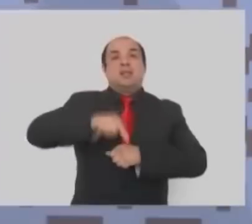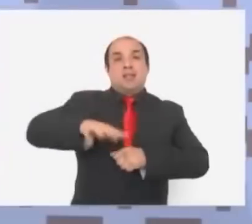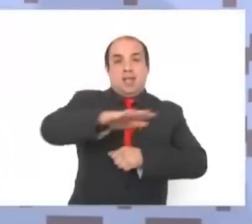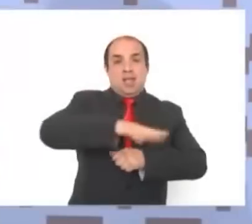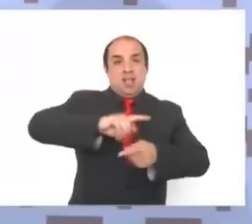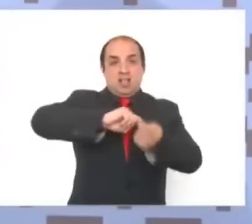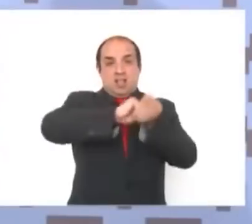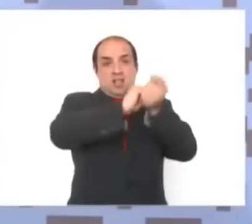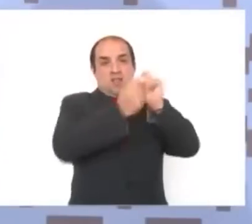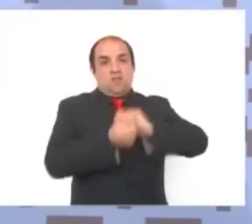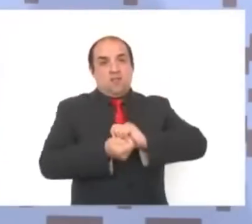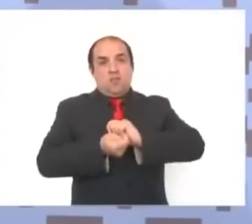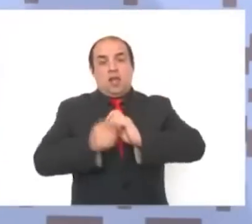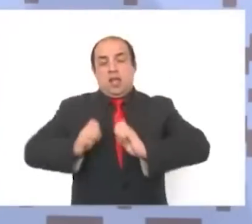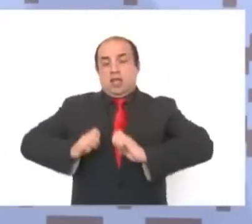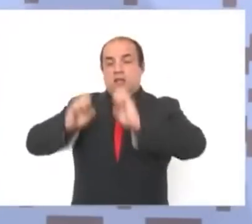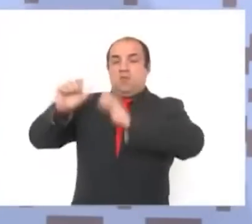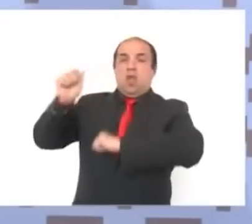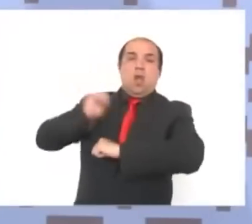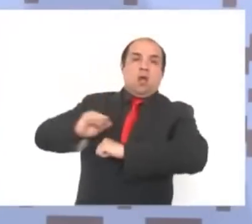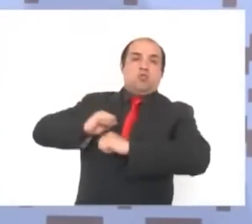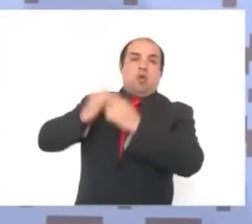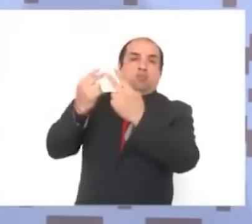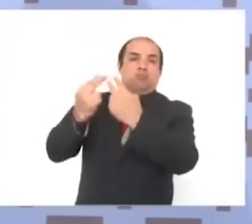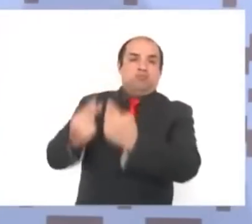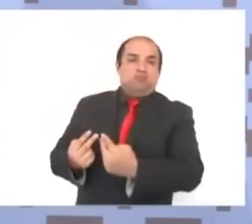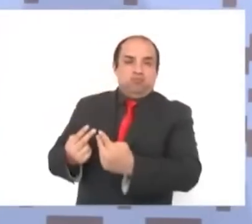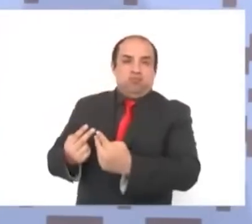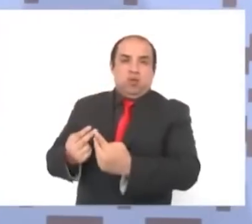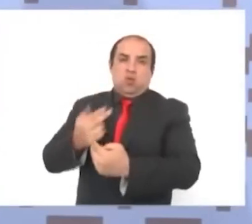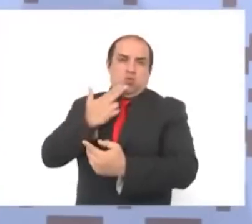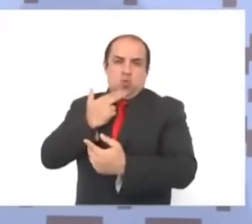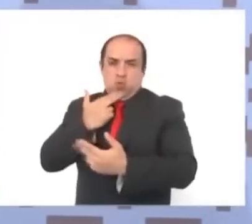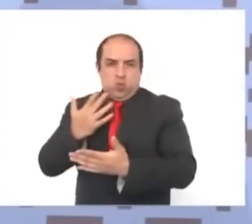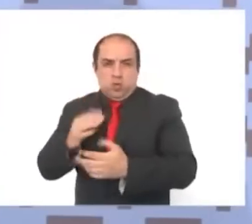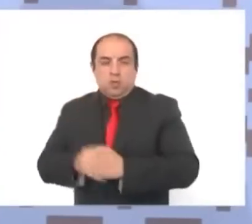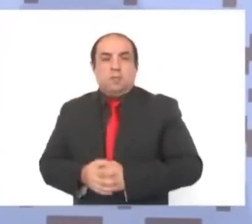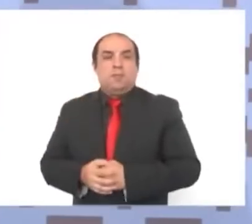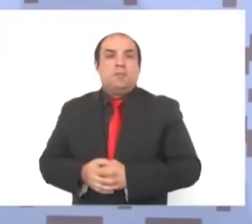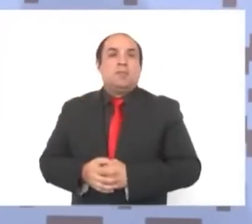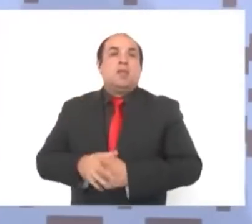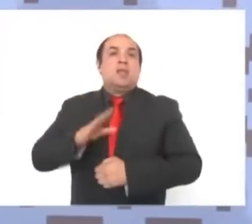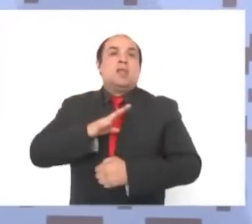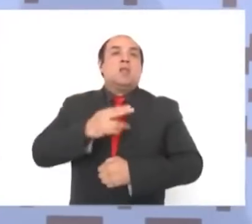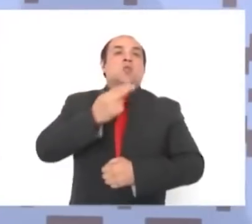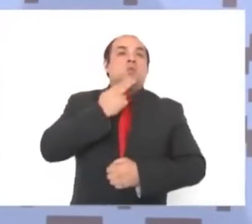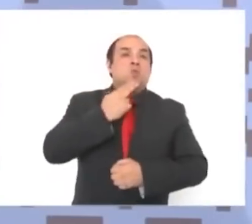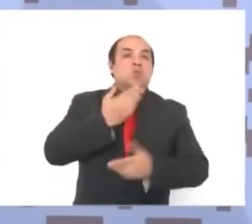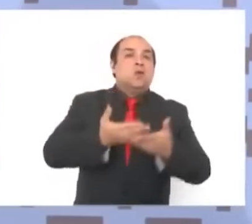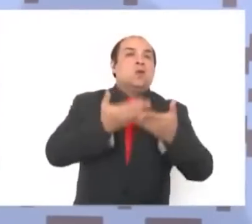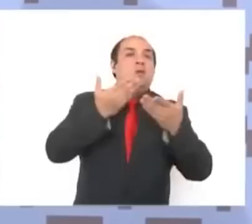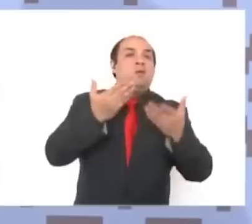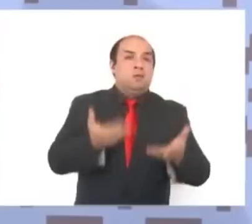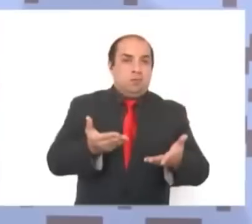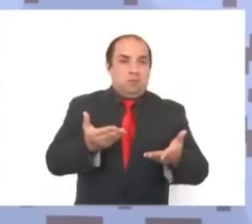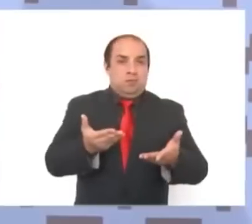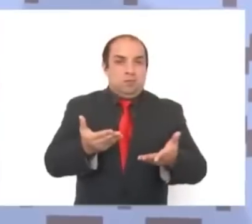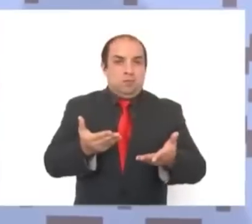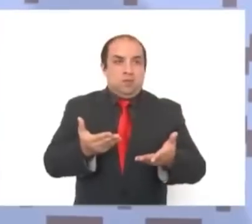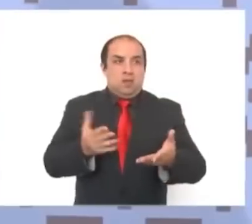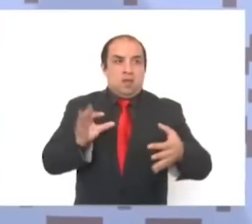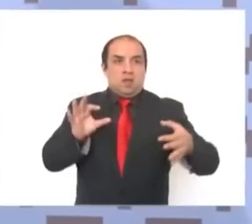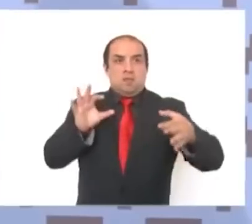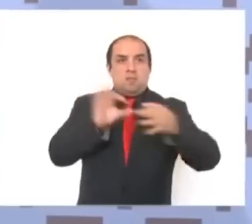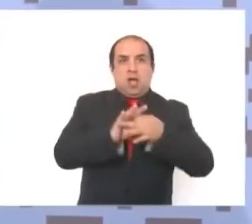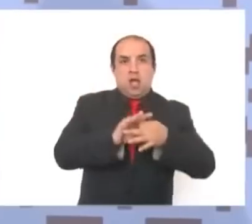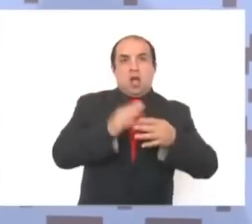Este lugar abandonado, que no tenía uso y darle un sentido y darle un uso que fuera acorde